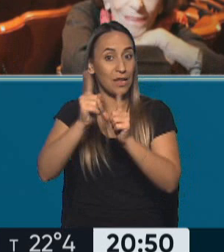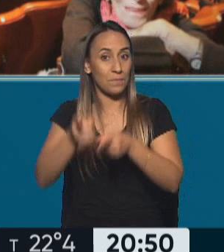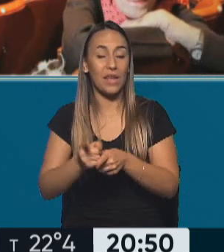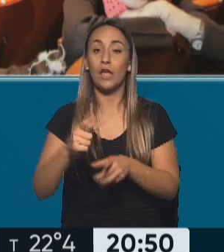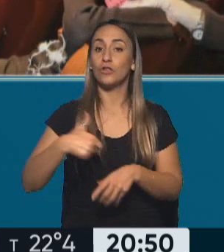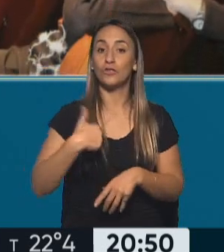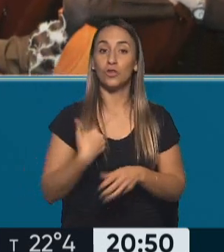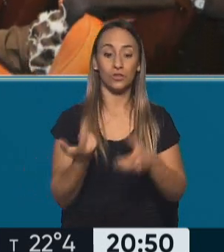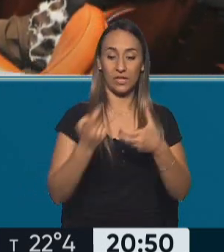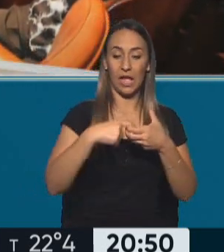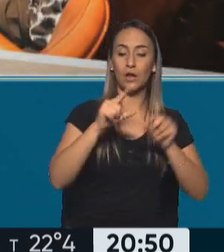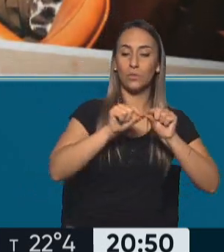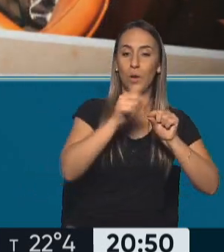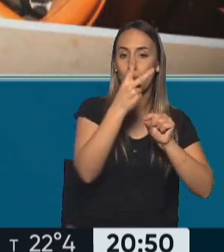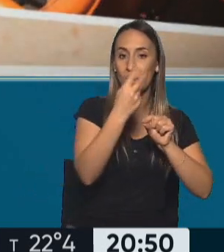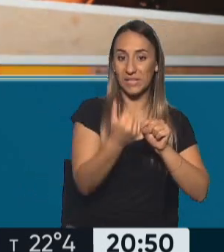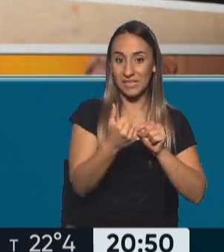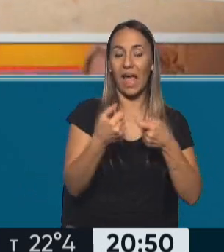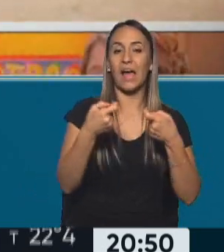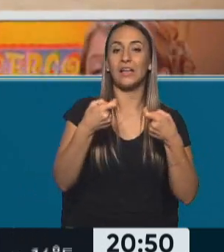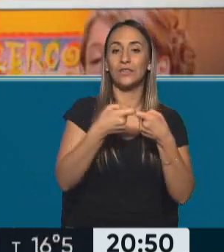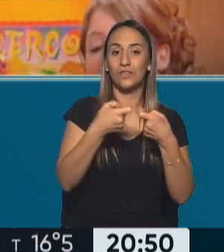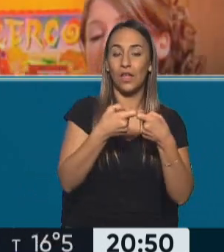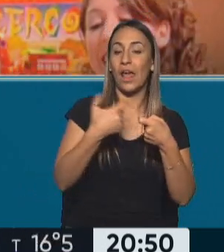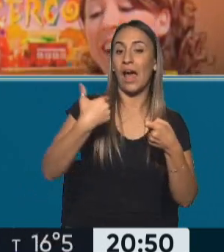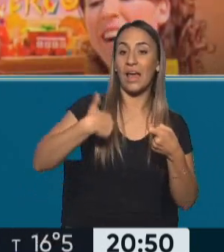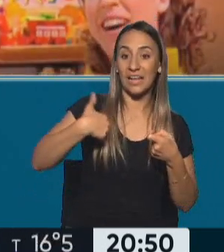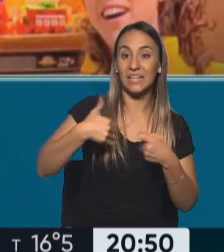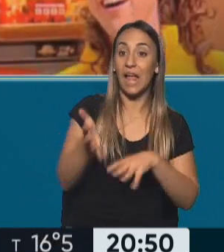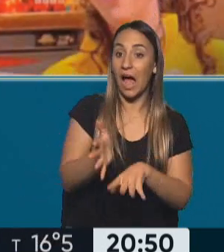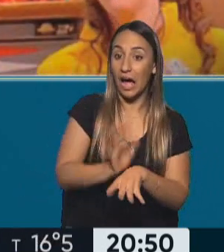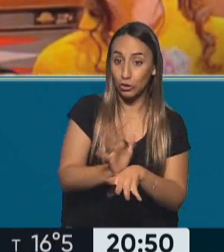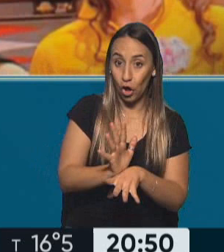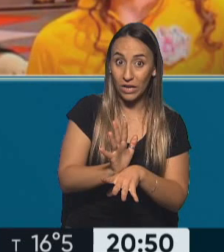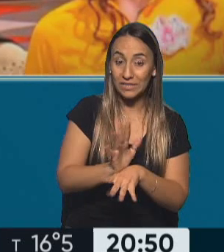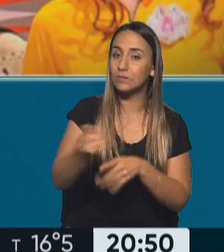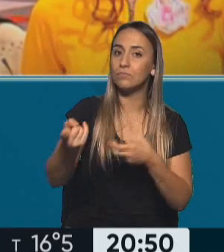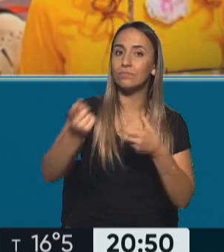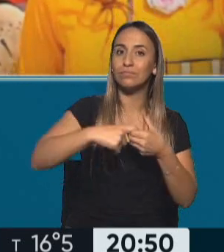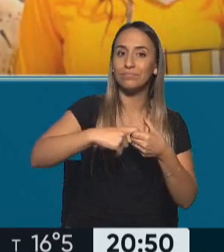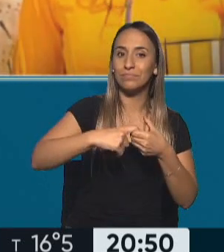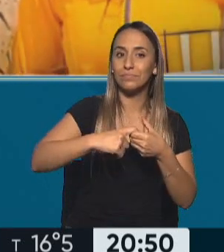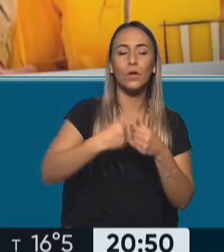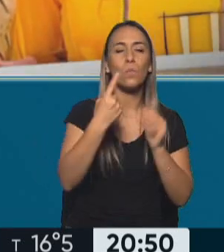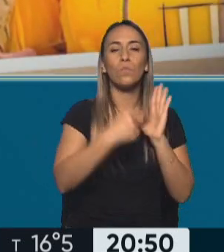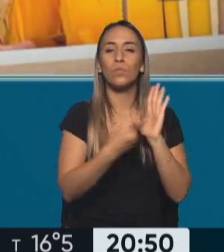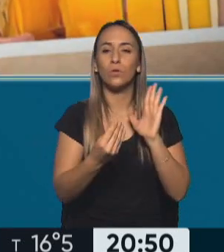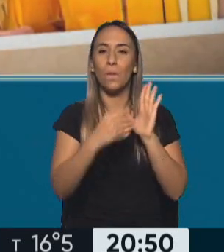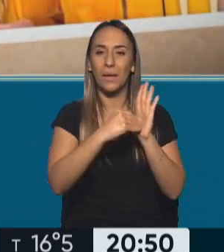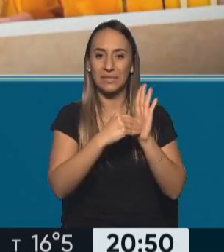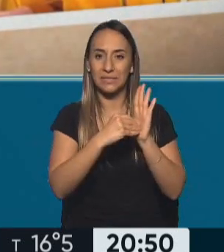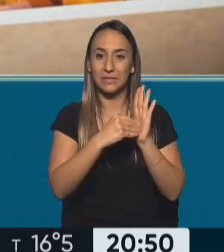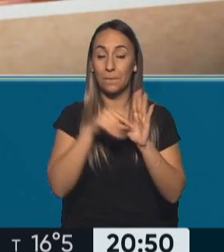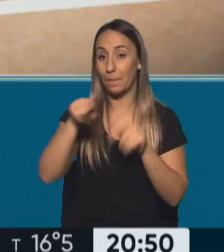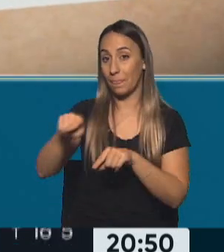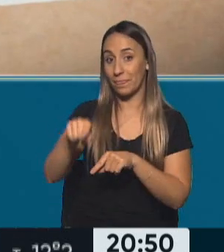número 26 de la Sociedad Argentina de Actores. Y un dato más que vamos a agregar para que recordemos.